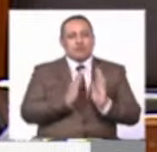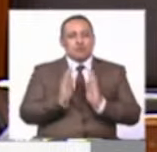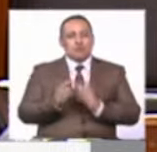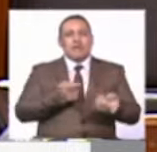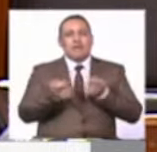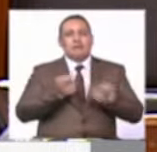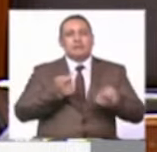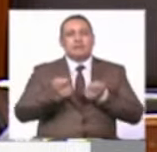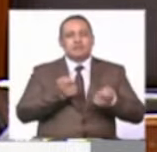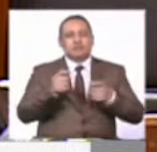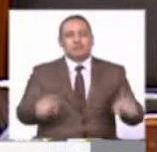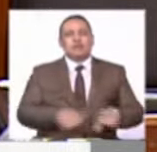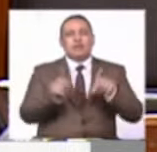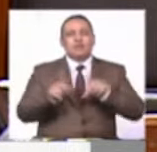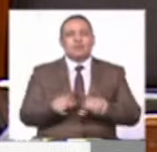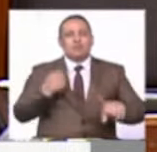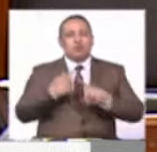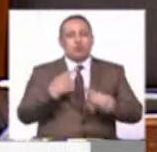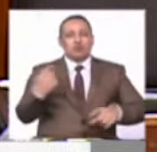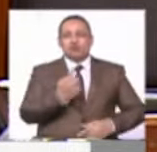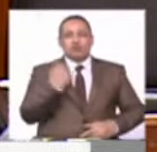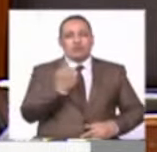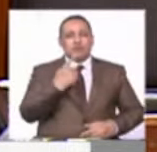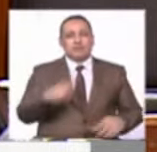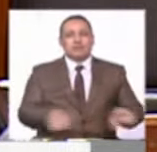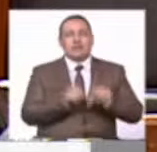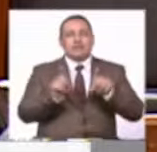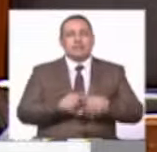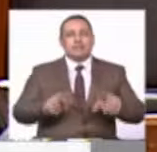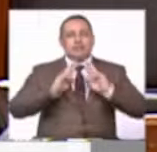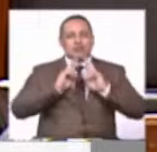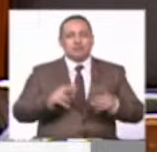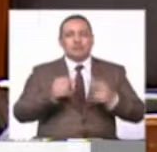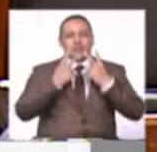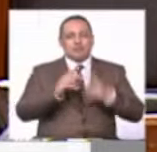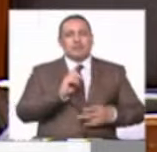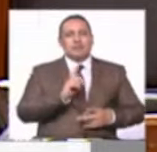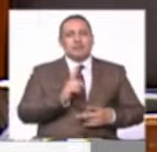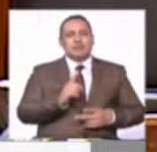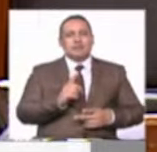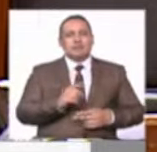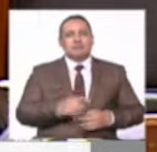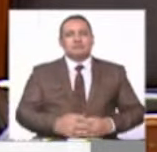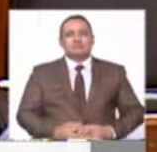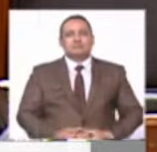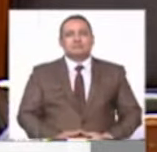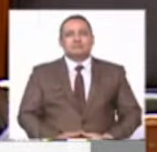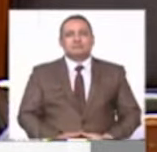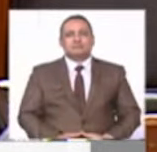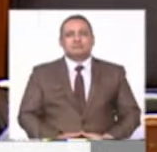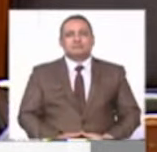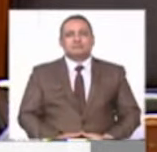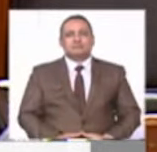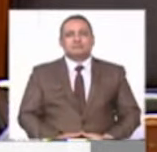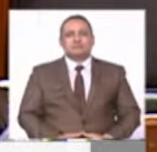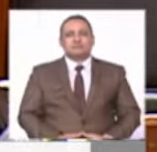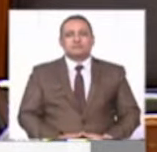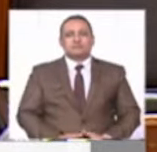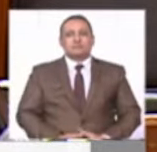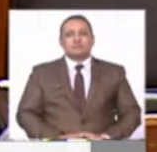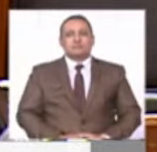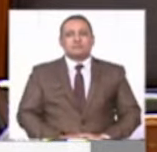administrativos son por lo general respuestas a cada a